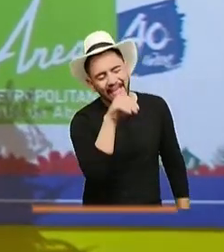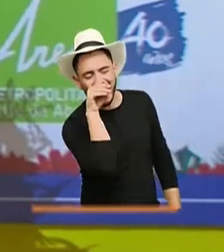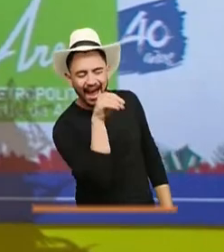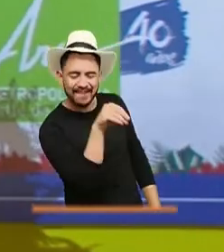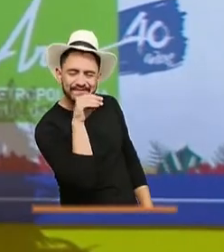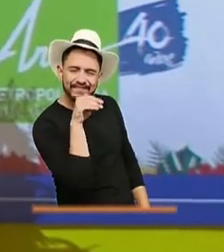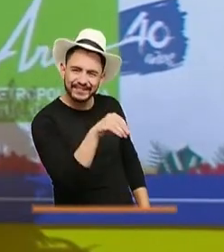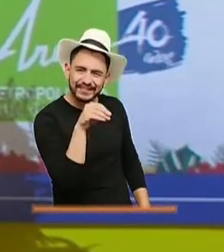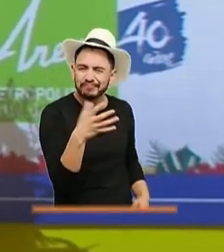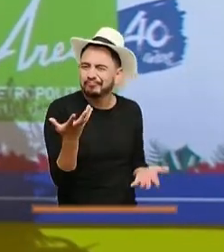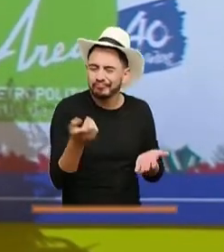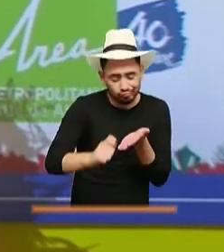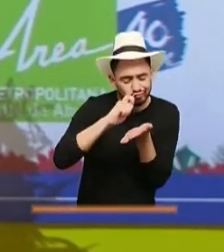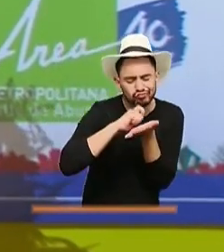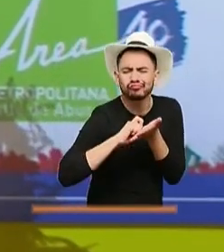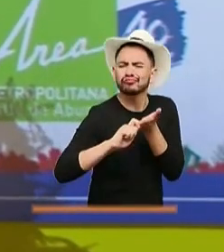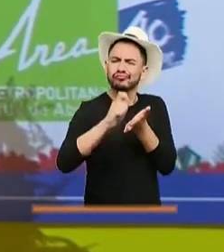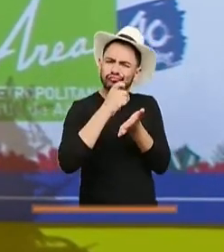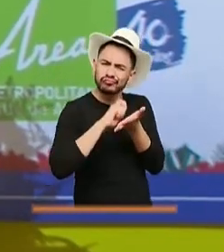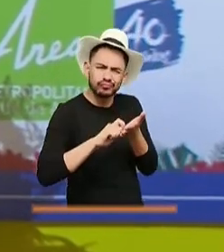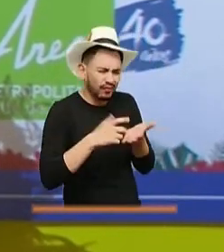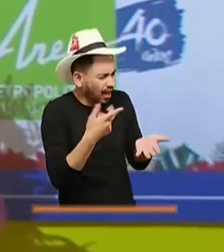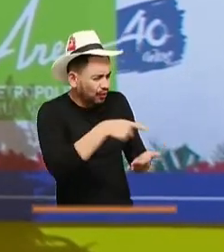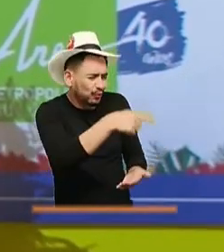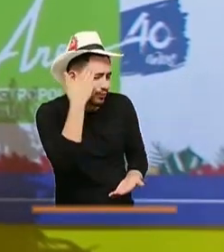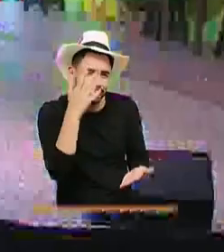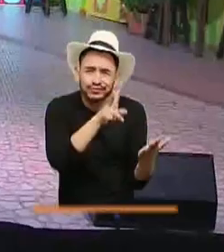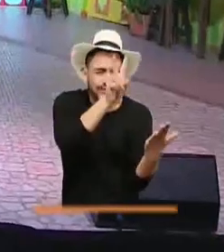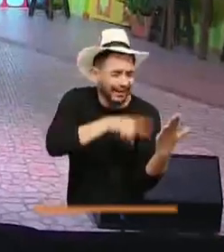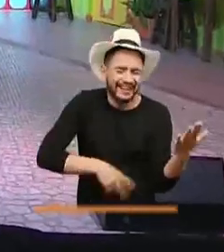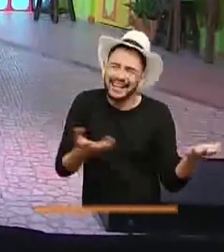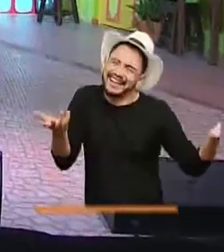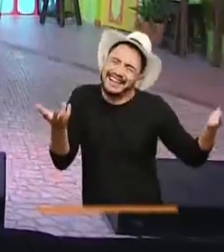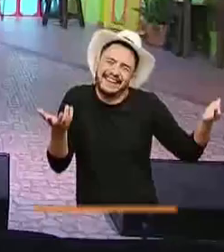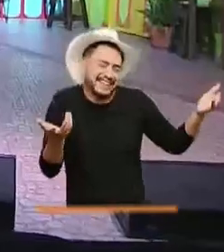prefiere escribir si aún no sabe leer?